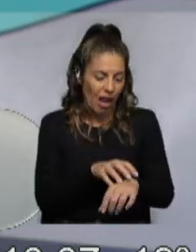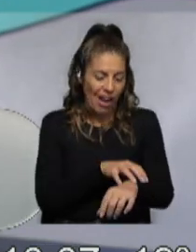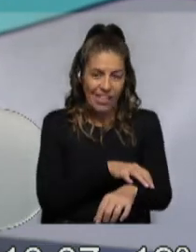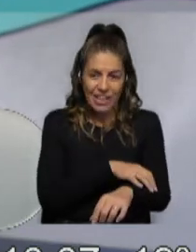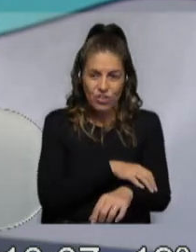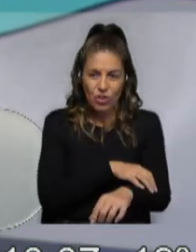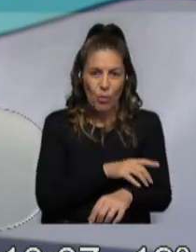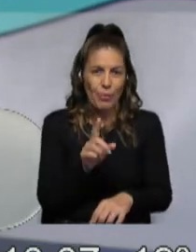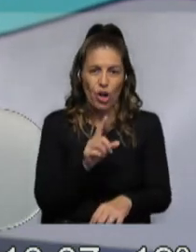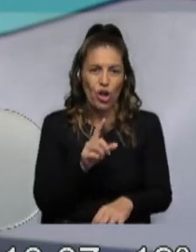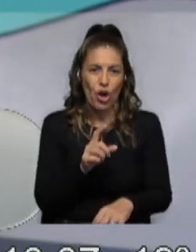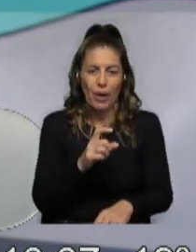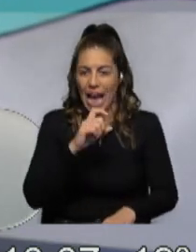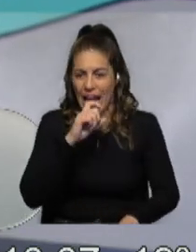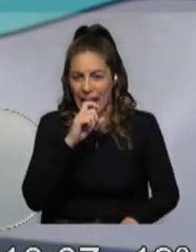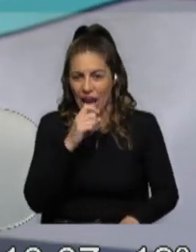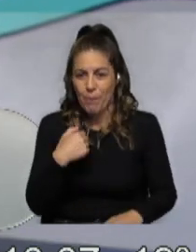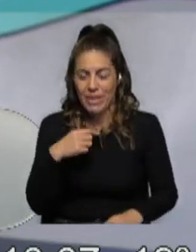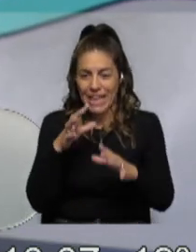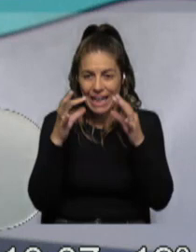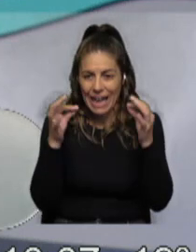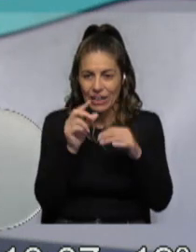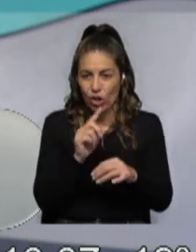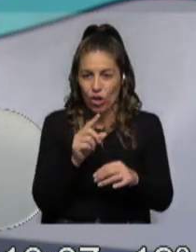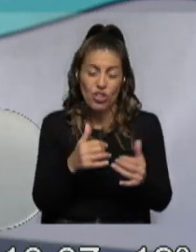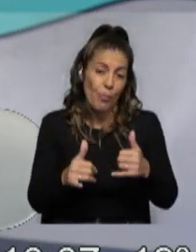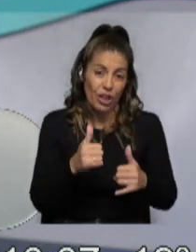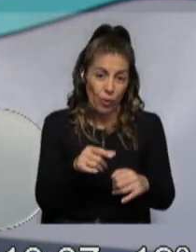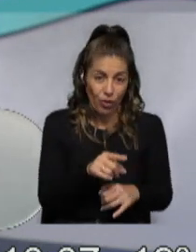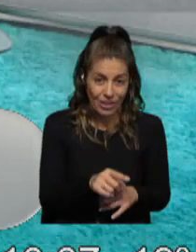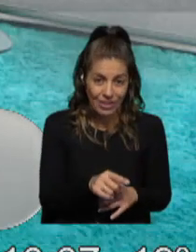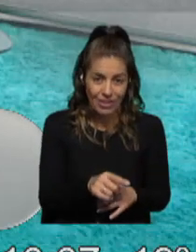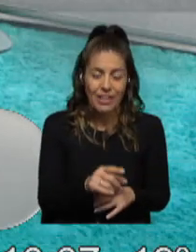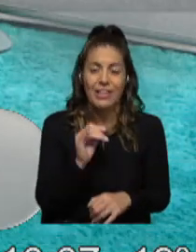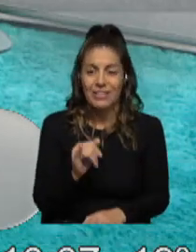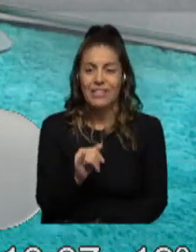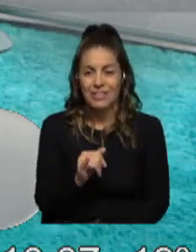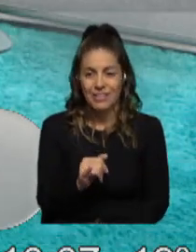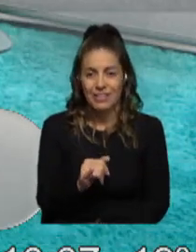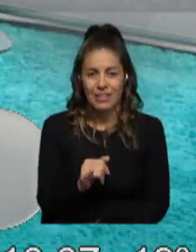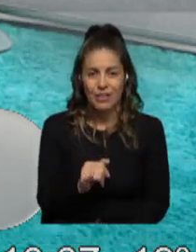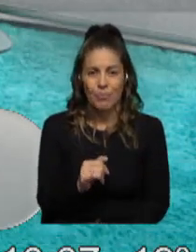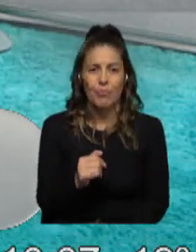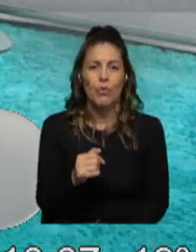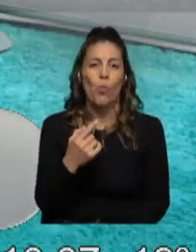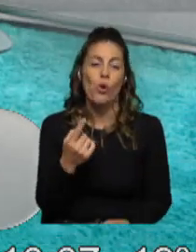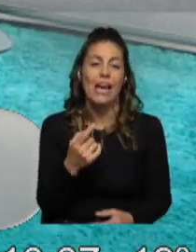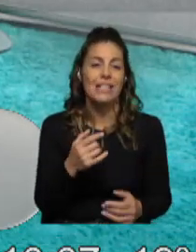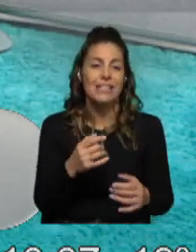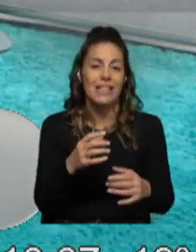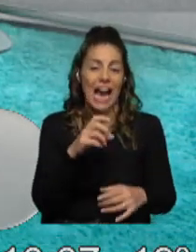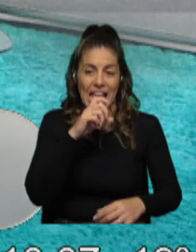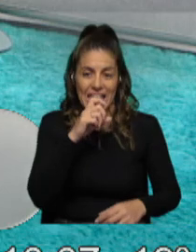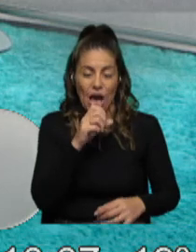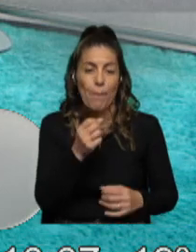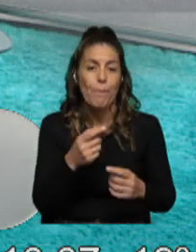arañazos, pero no es porque sea agresiva mi gata, sino que porque juego con ella. Total, de hecho, vamos a tocar una que se llama agresividad por juego. Ah, está. Lo